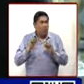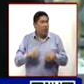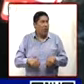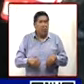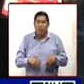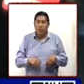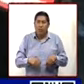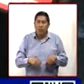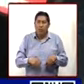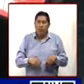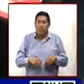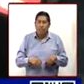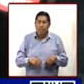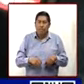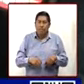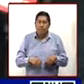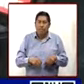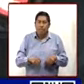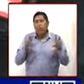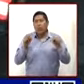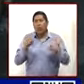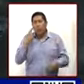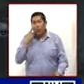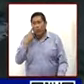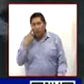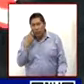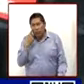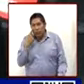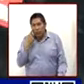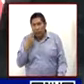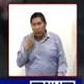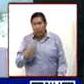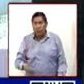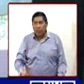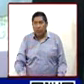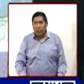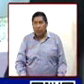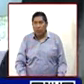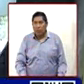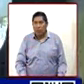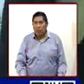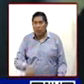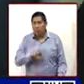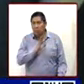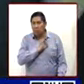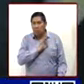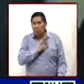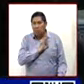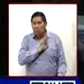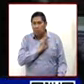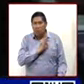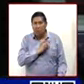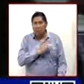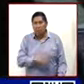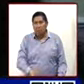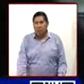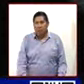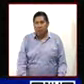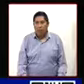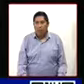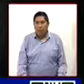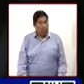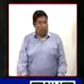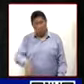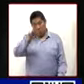bien. No. No. ¿No conocía? Sí. No tenía conocimiento. ¿Se cansa tu celular?